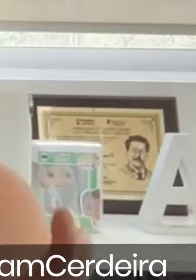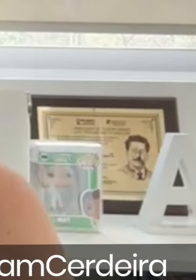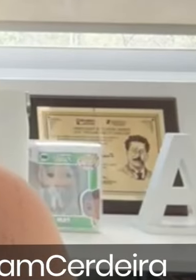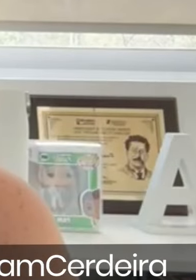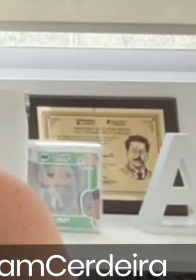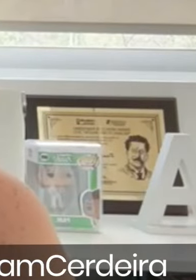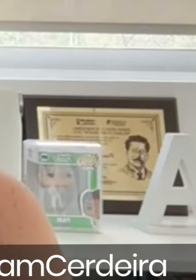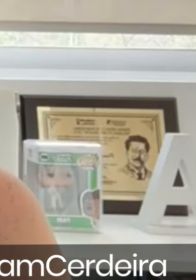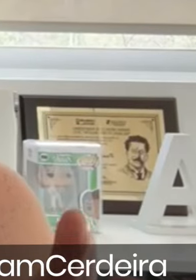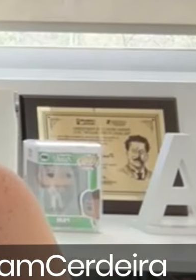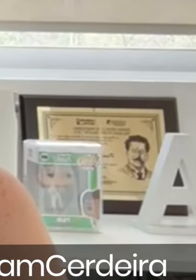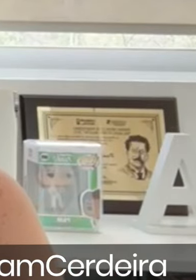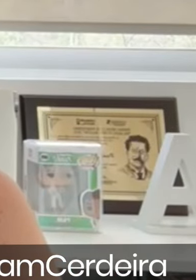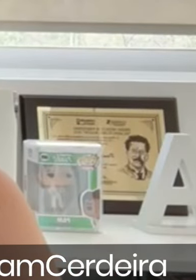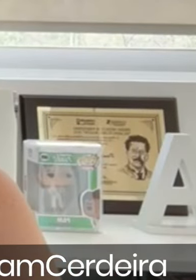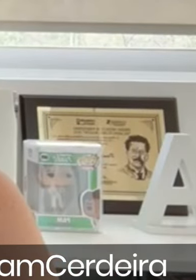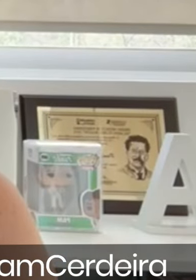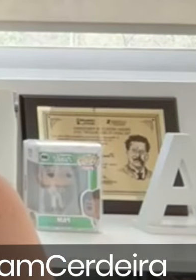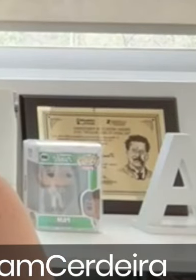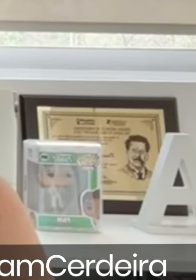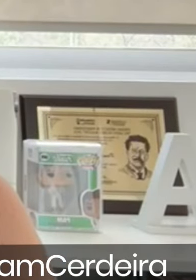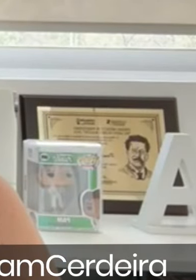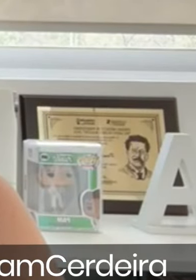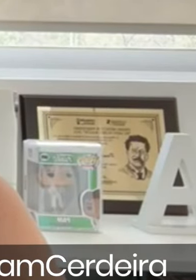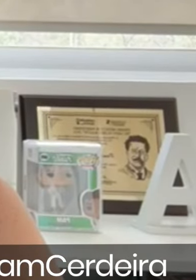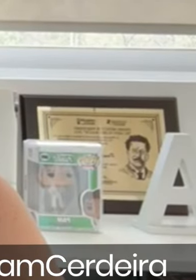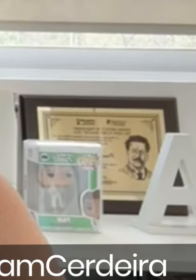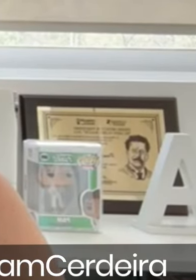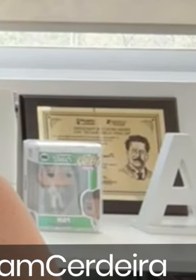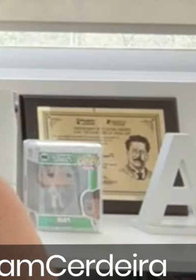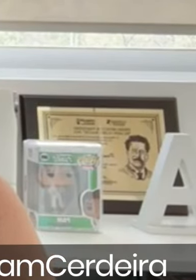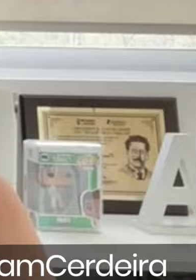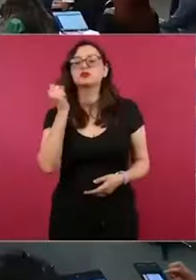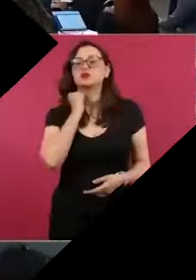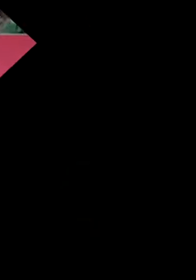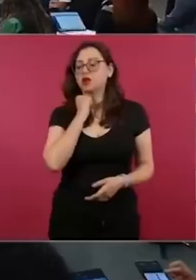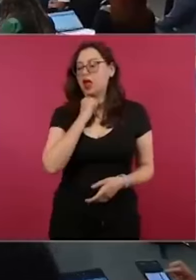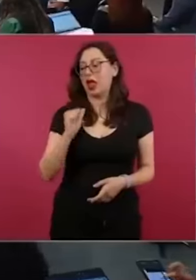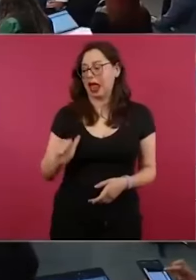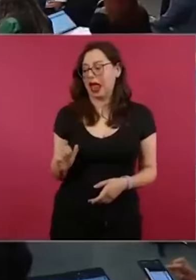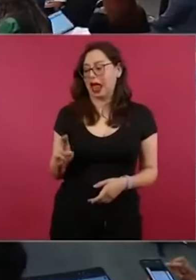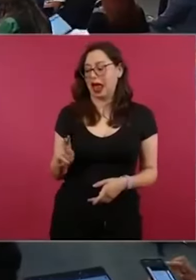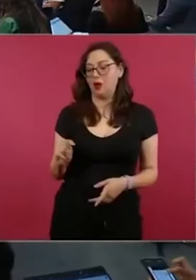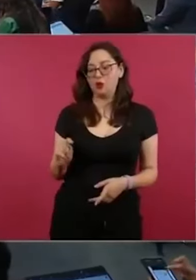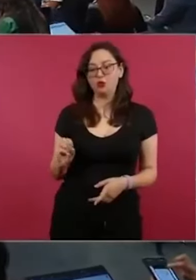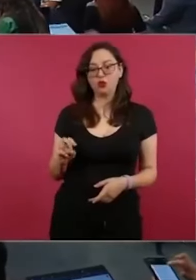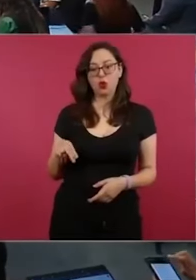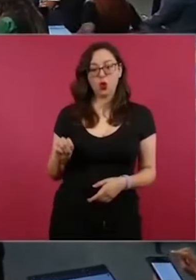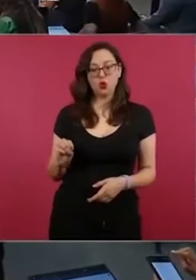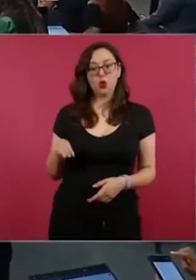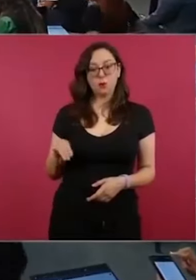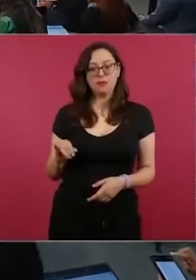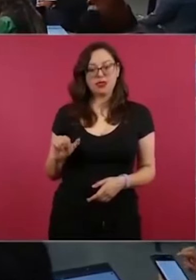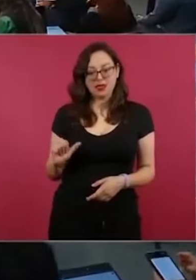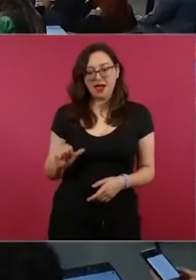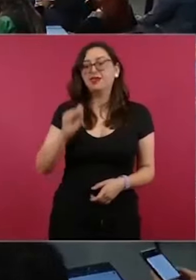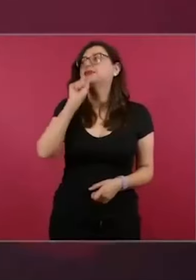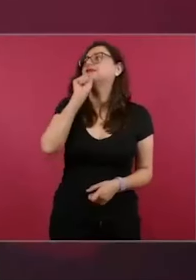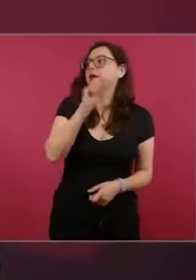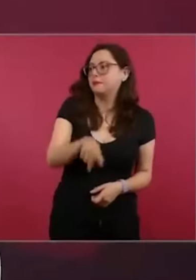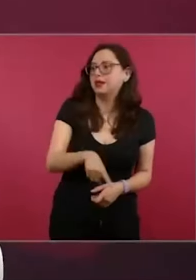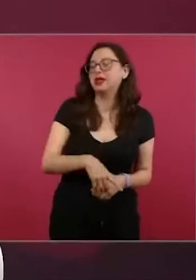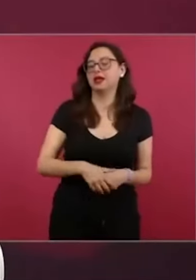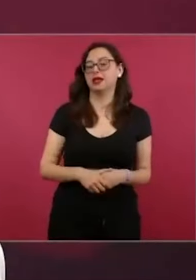La secretaria de Gobernación ha dicho que están muy preocupados conforme a lo que va a decidir la Corte porque podrían quedar en libertad 68